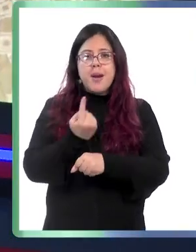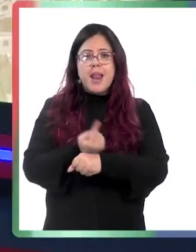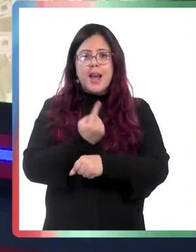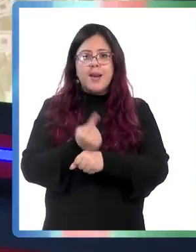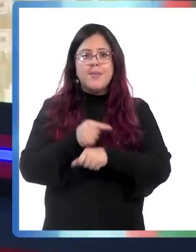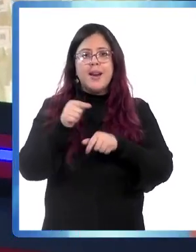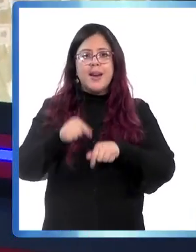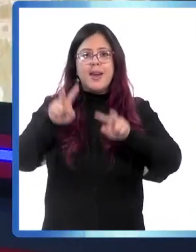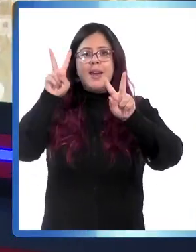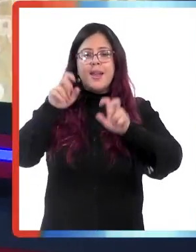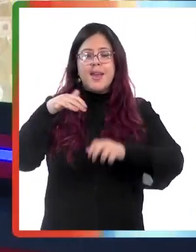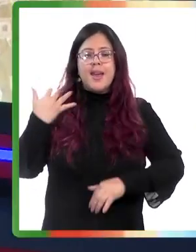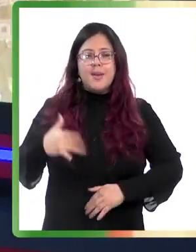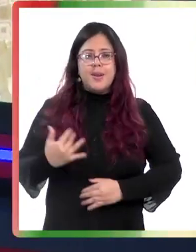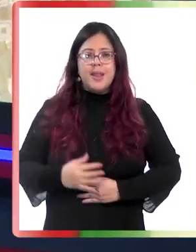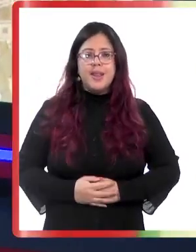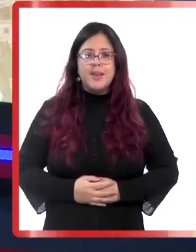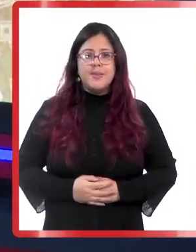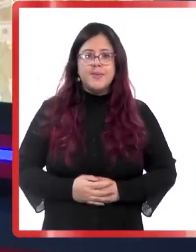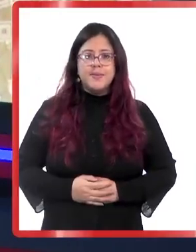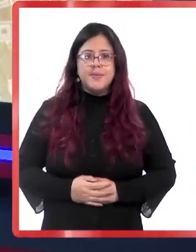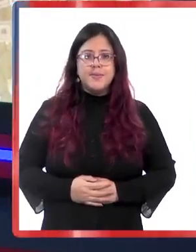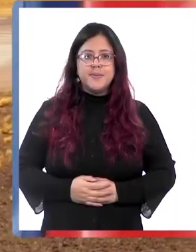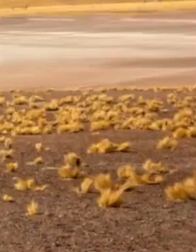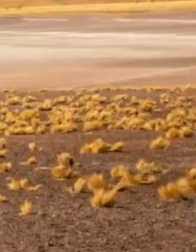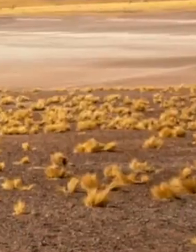seguir conversando sobre este tema tan importante.